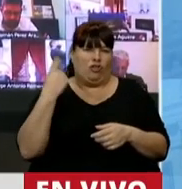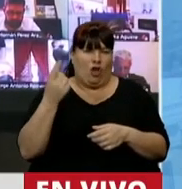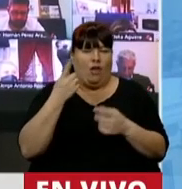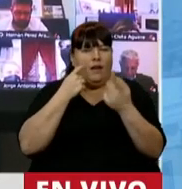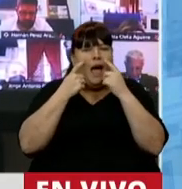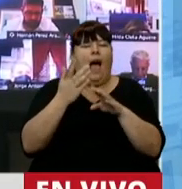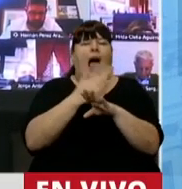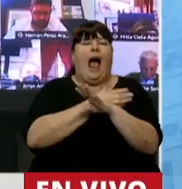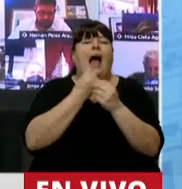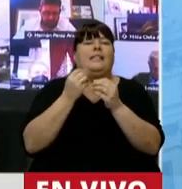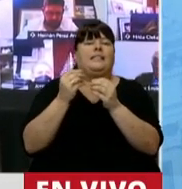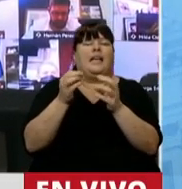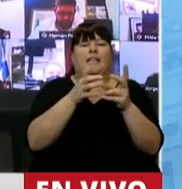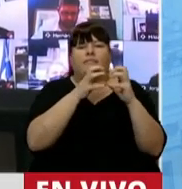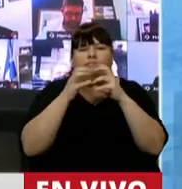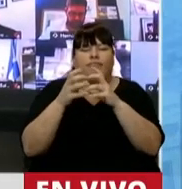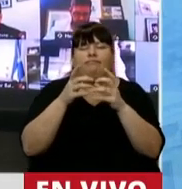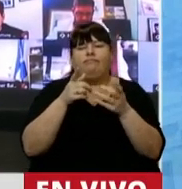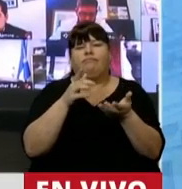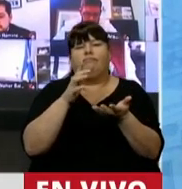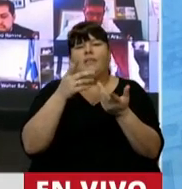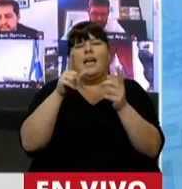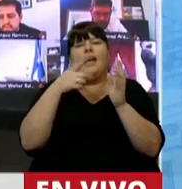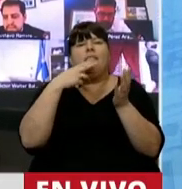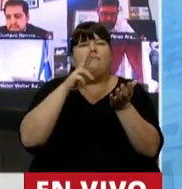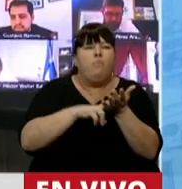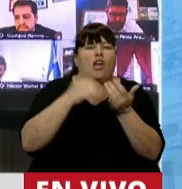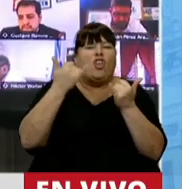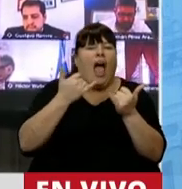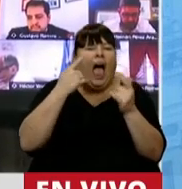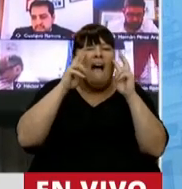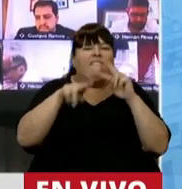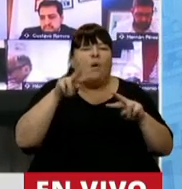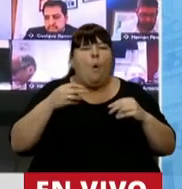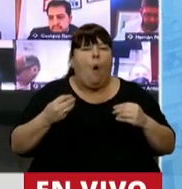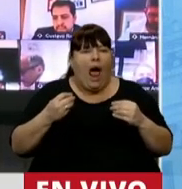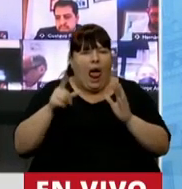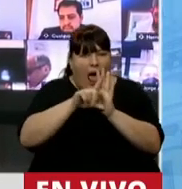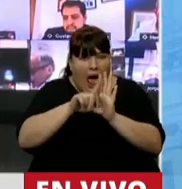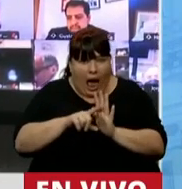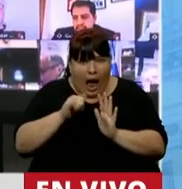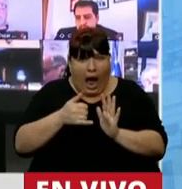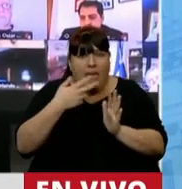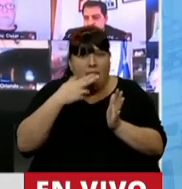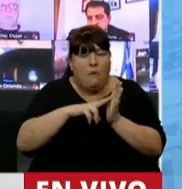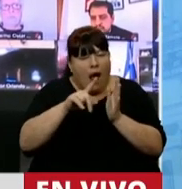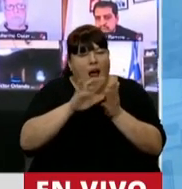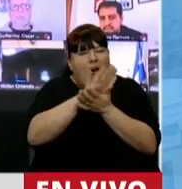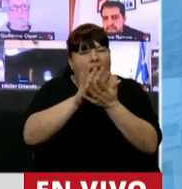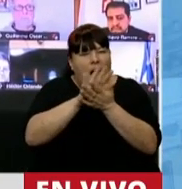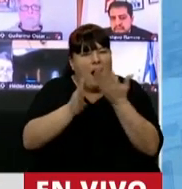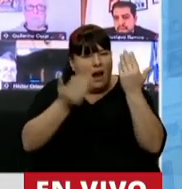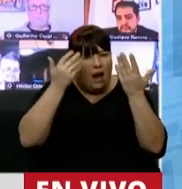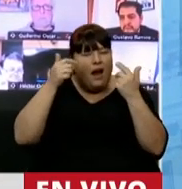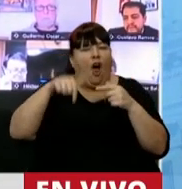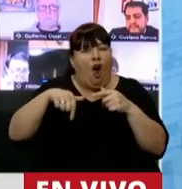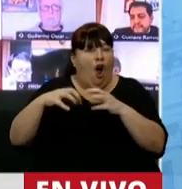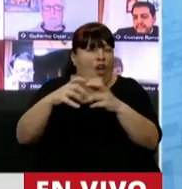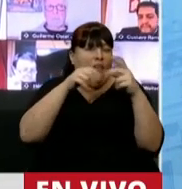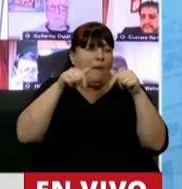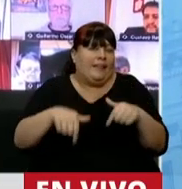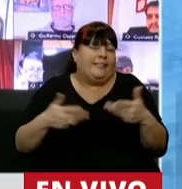rever todos los tratamientos impositivos que tenemos. Pero bueno, es lo que hay y hoy estamos